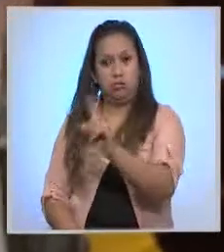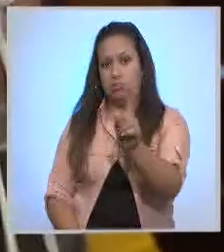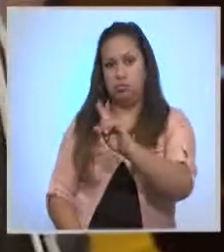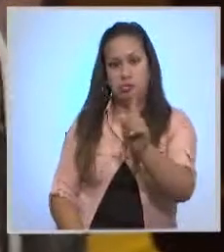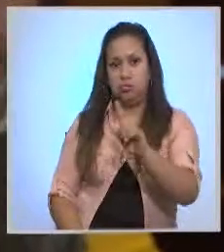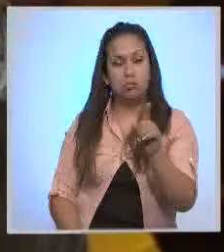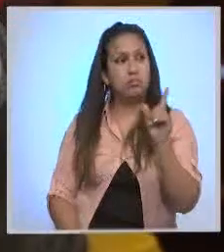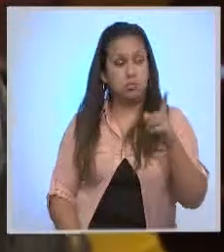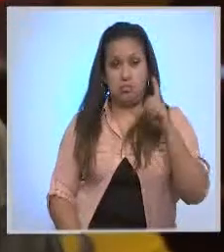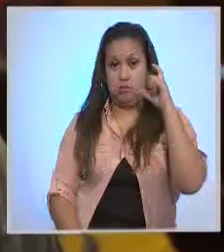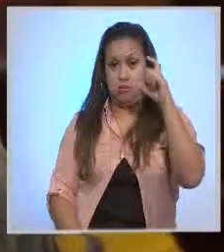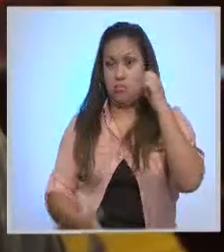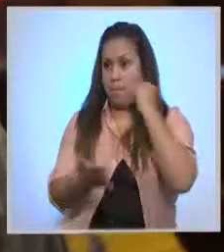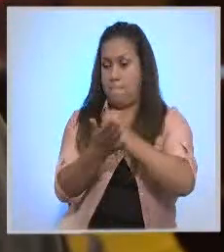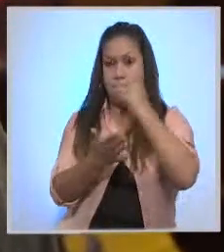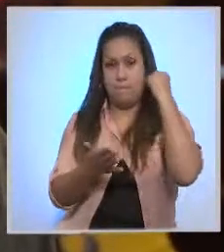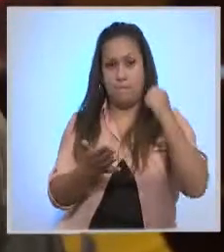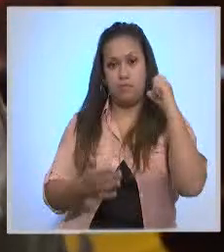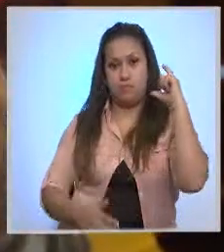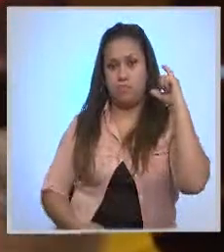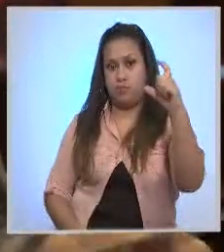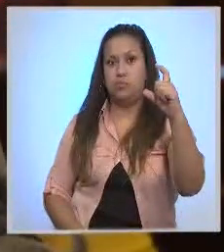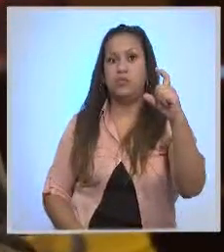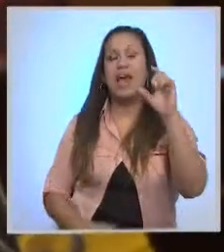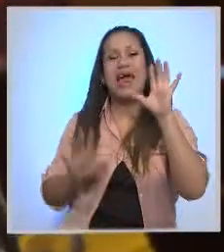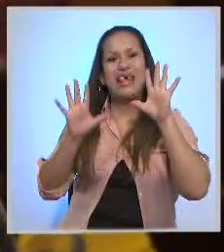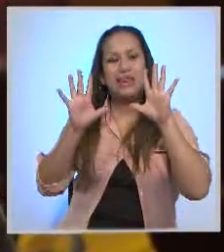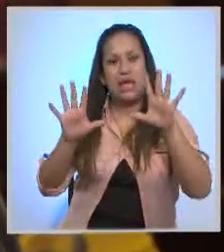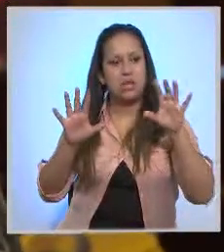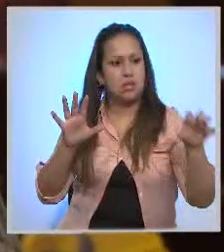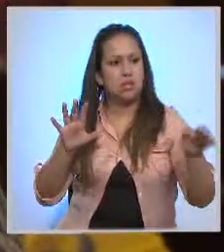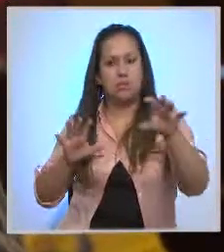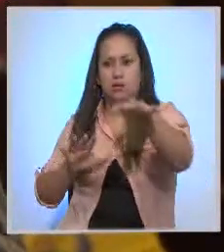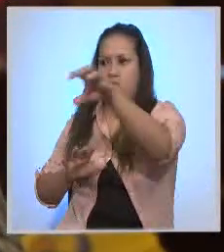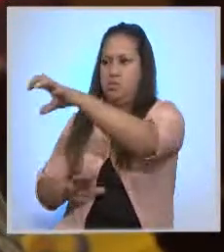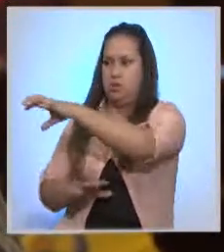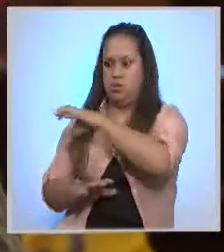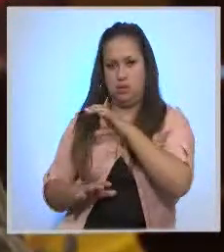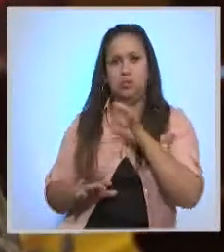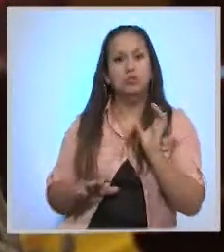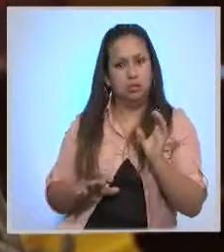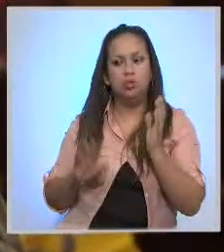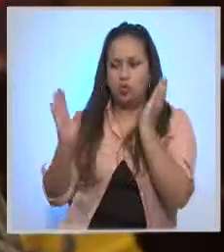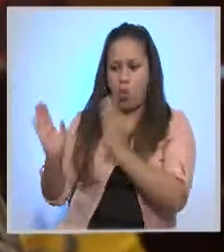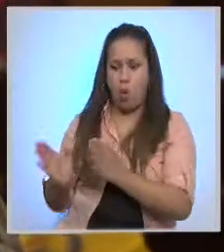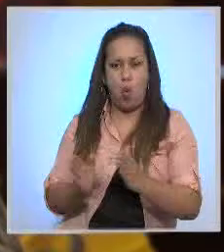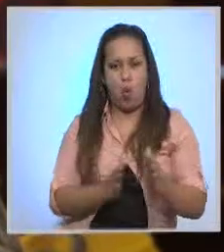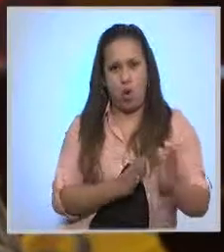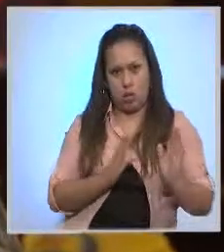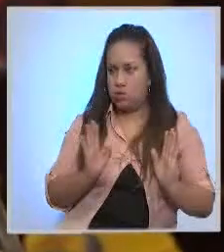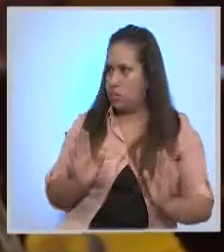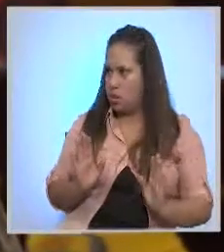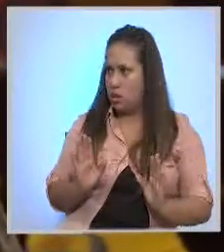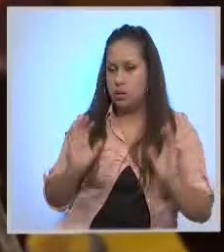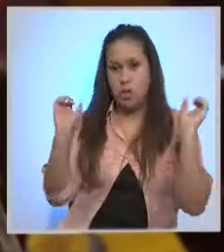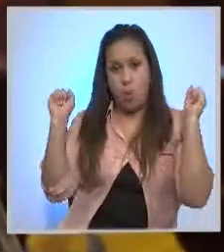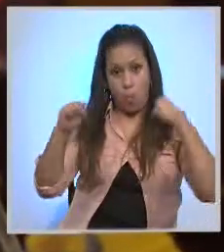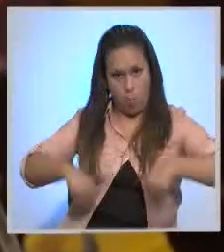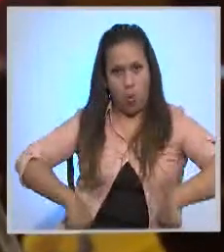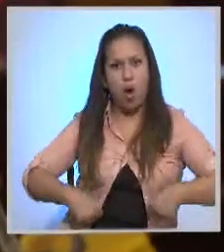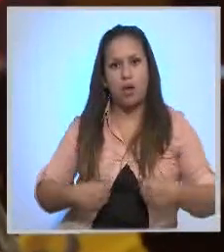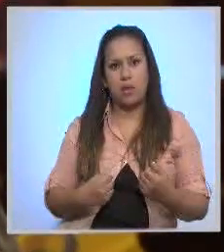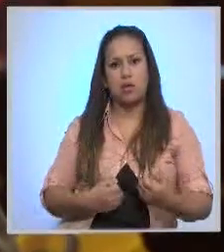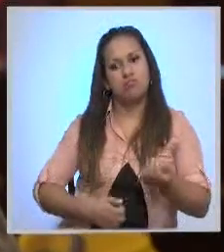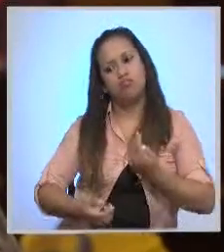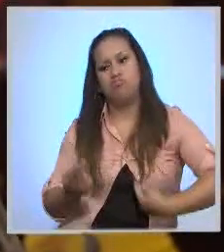establecidos existen diez puntos en donde ellos van a estar colocados se los ha hecho de acuerdo a un perímetro externo para que no compliquen